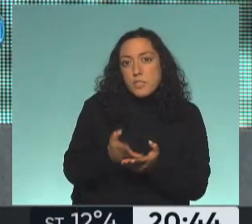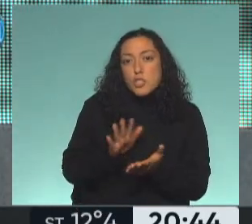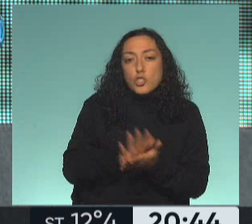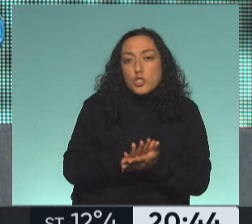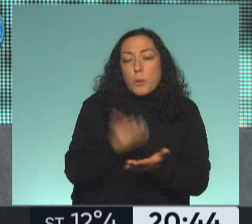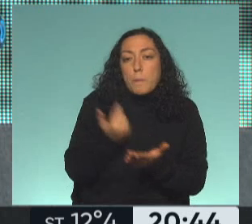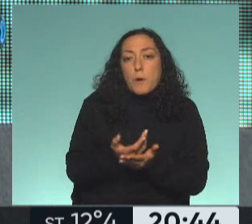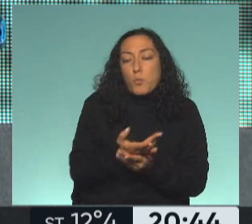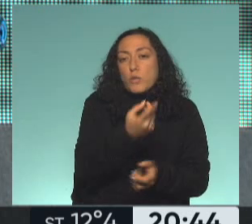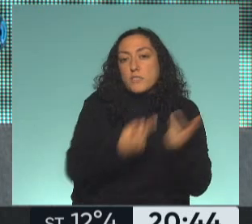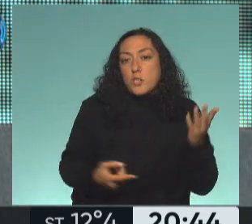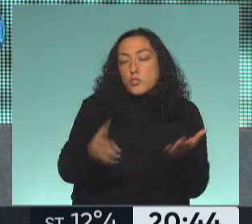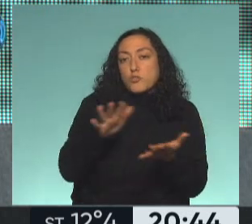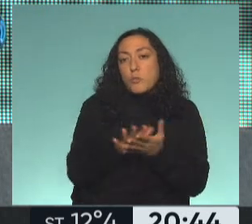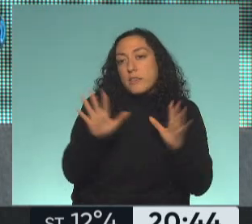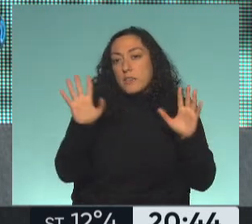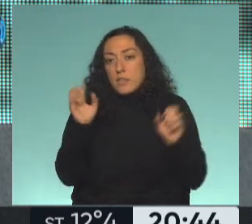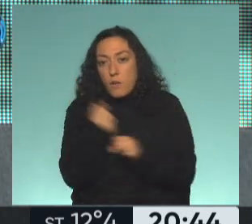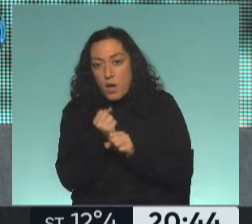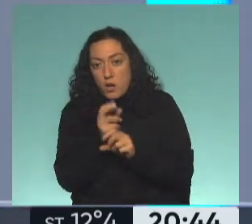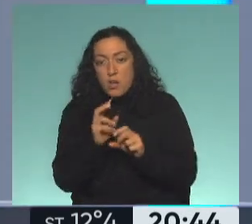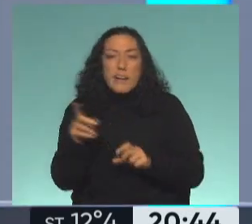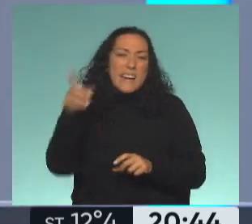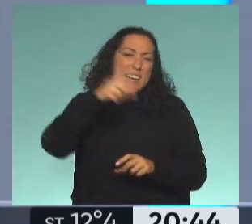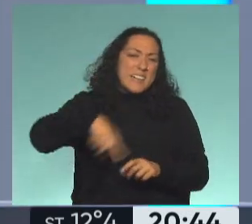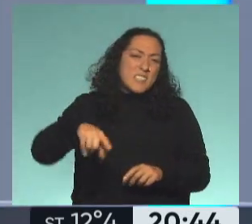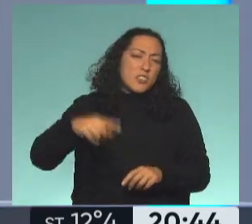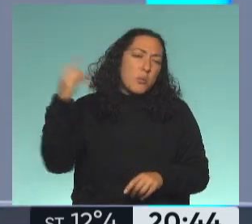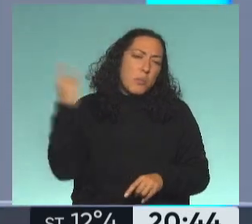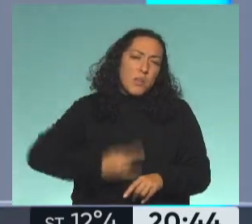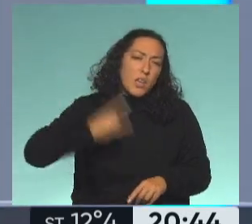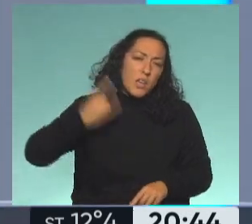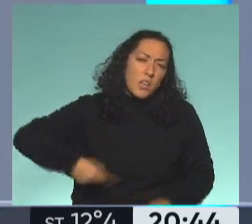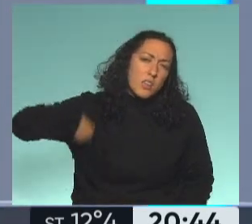propuestas para el mundo del trabajo, ¿no? Mira, ellos mienten sistemáticamente.